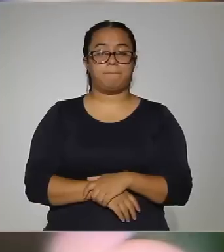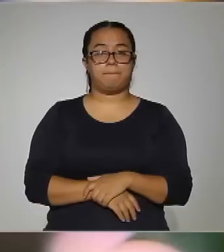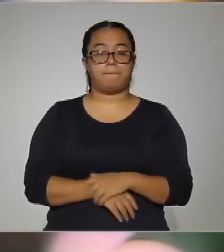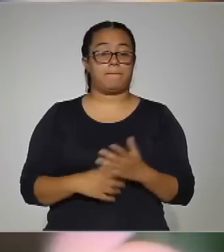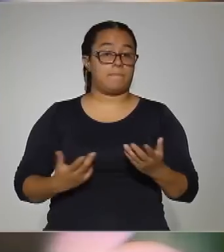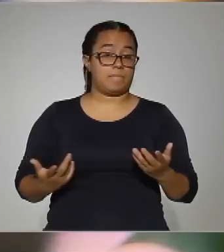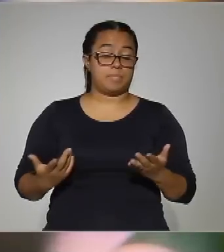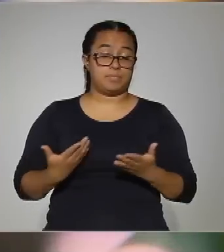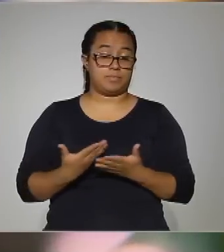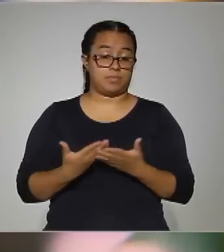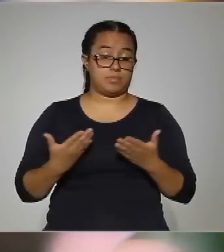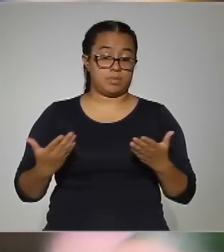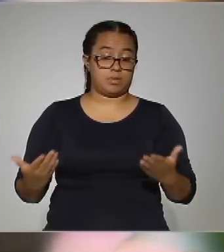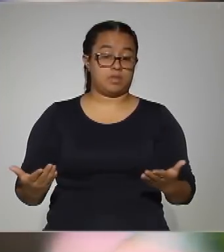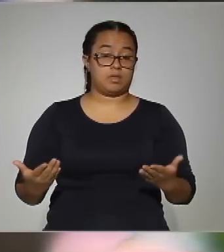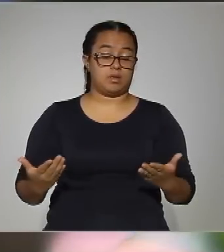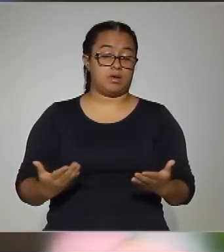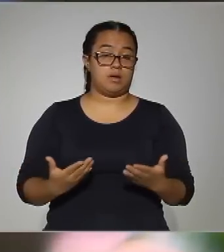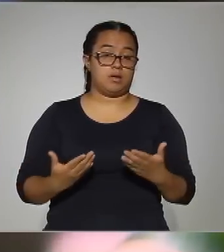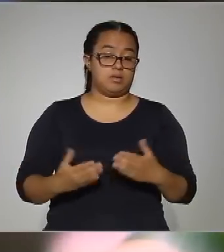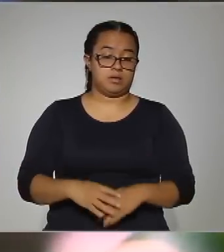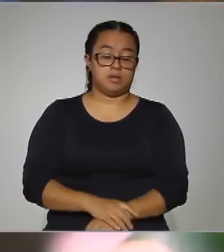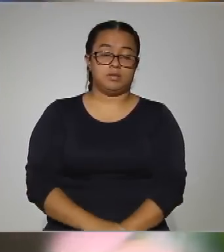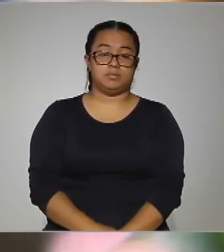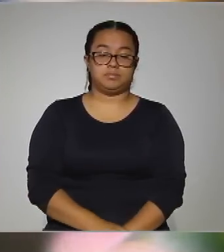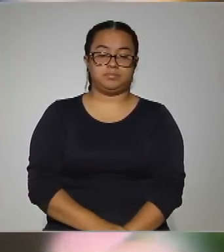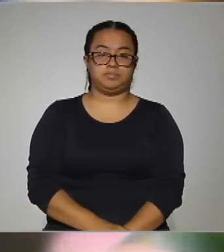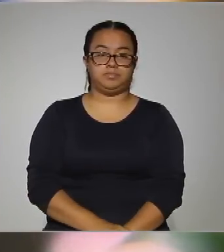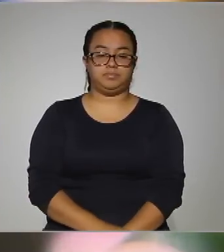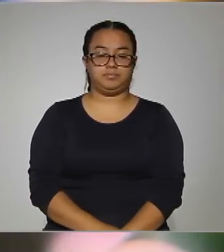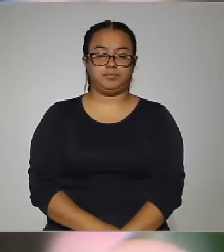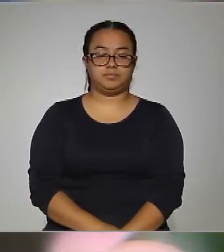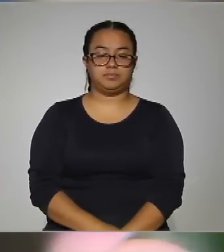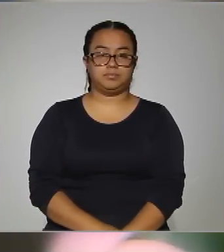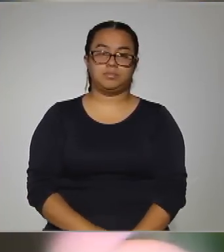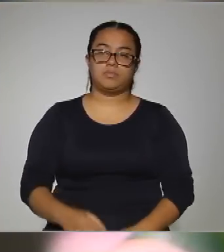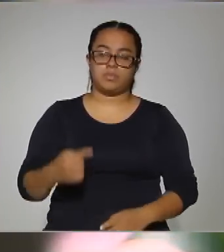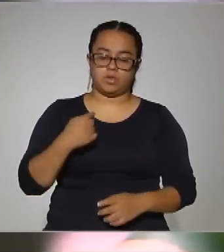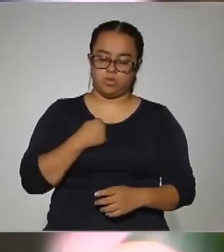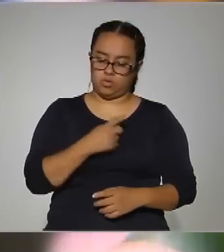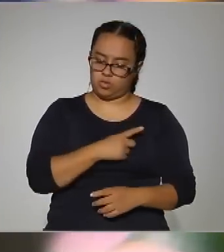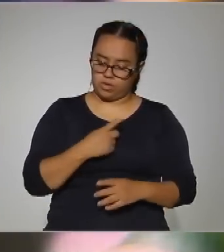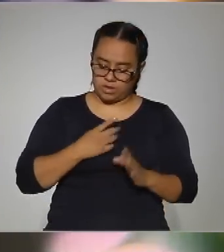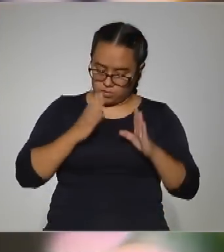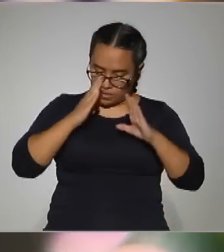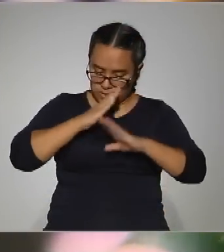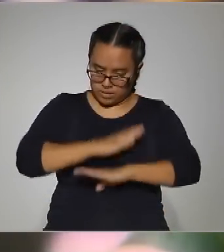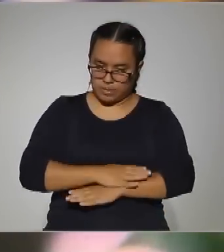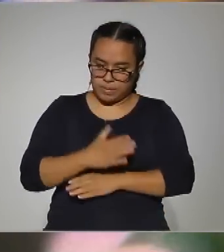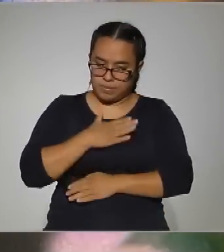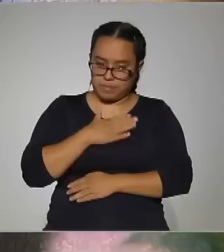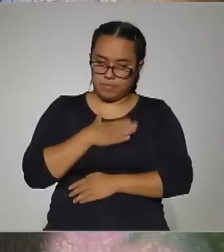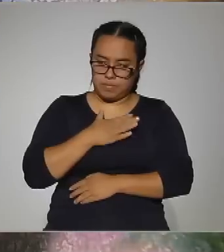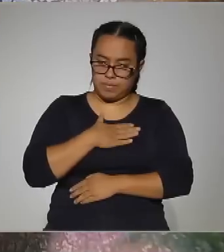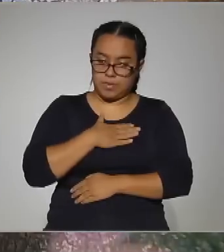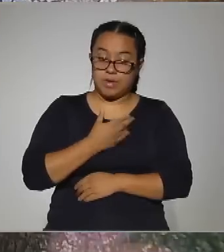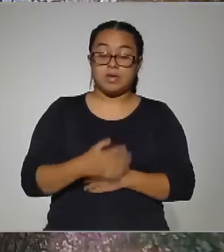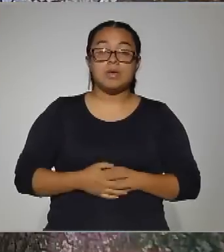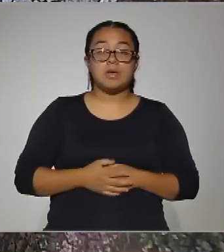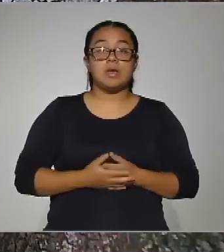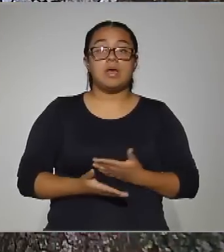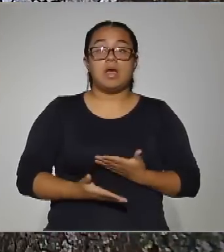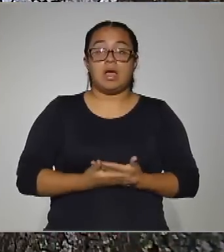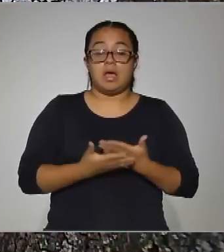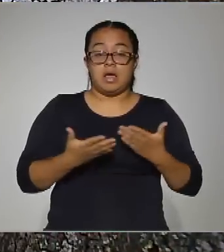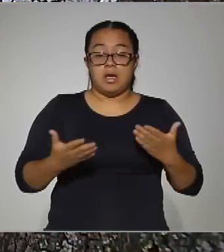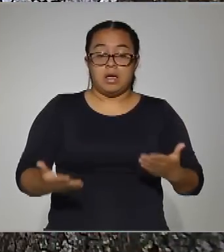que pues tuve que hacer las paces conmigo mismo. Hoy en día pues